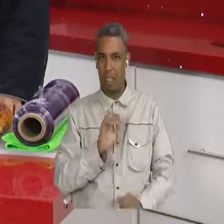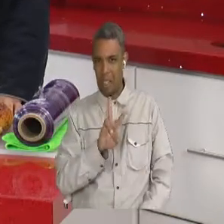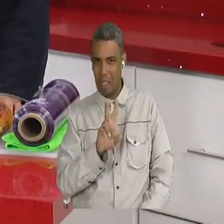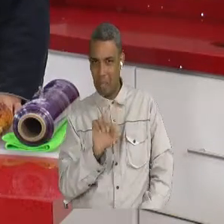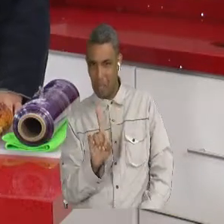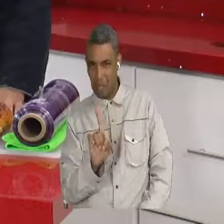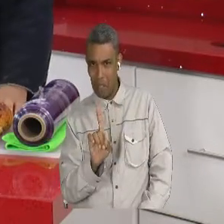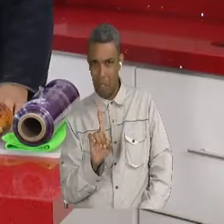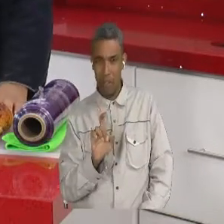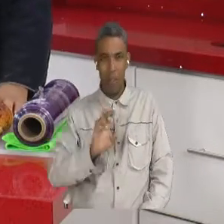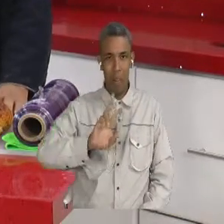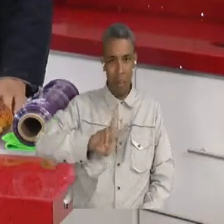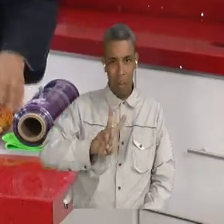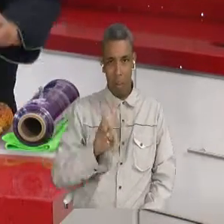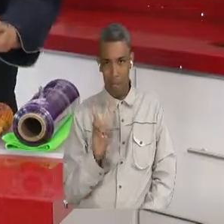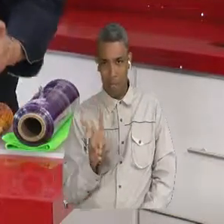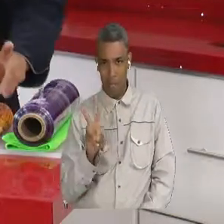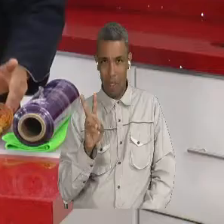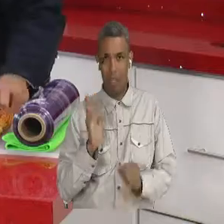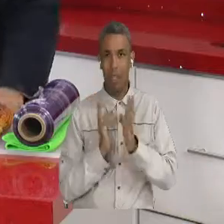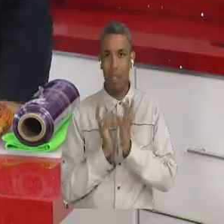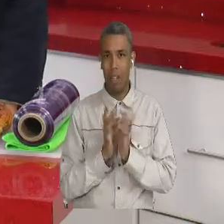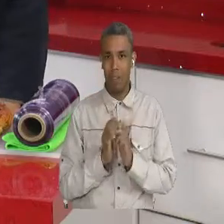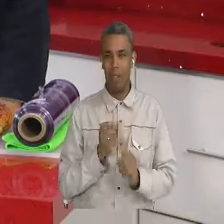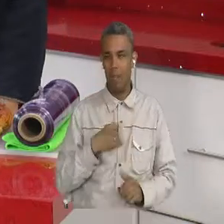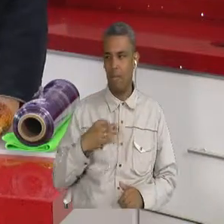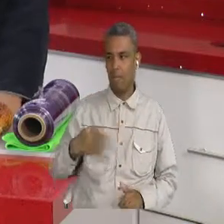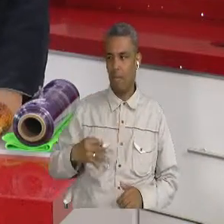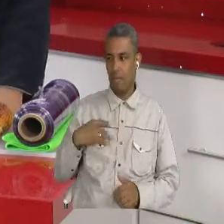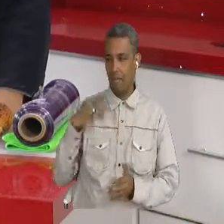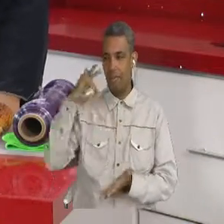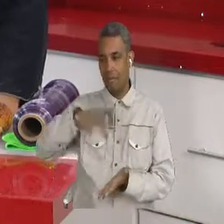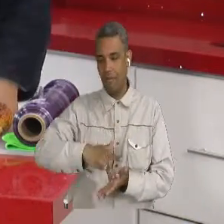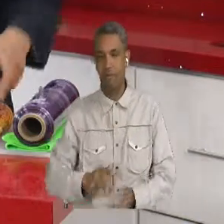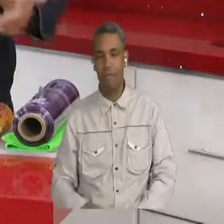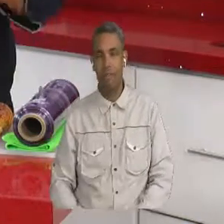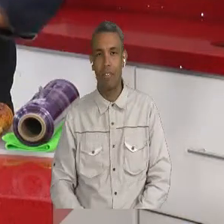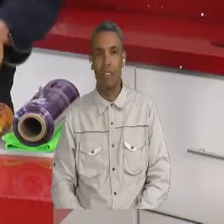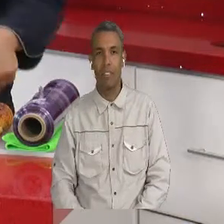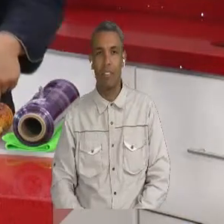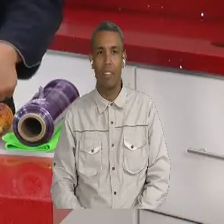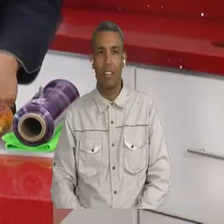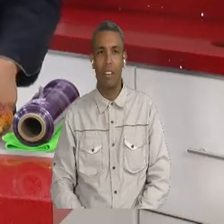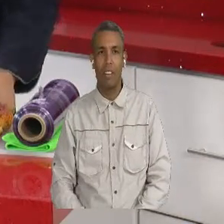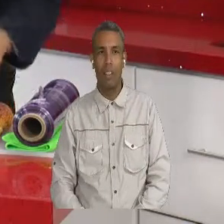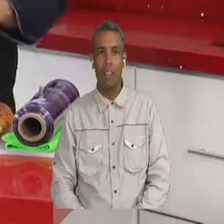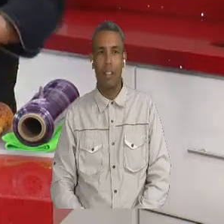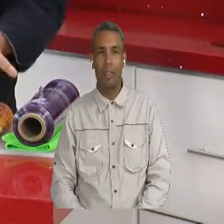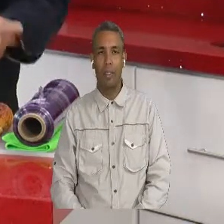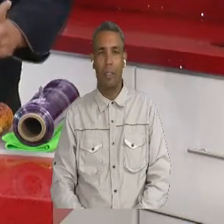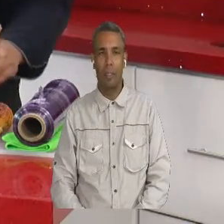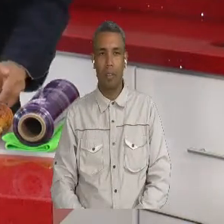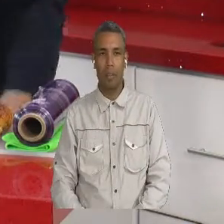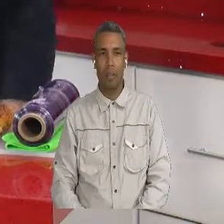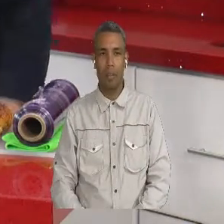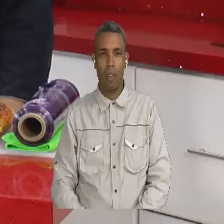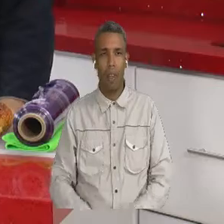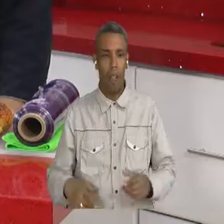22 de abril. 21 y 22 de abril, allá estaremos. Eso, allá estaremos, claro, celebrando. Que sí. No, claro, el aniversario, sí, de nuestra ciudad y